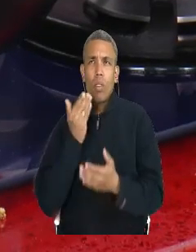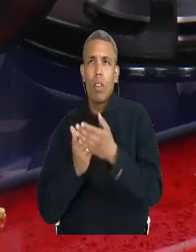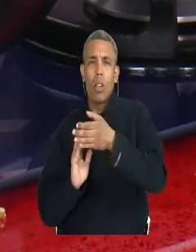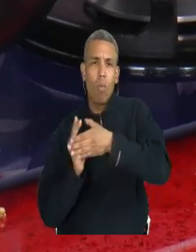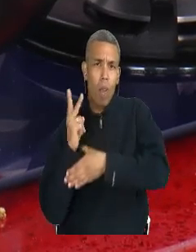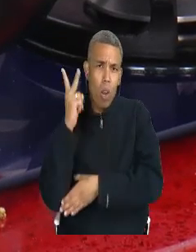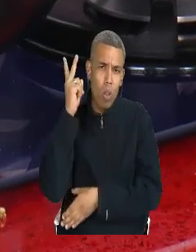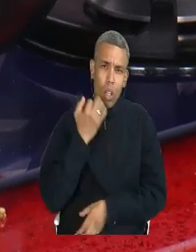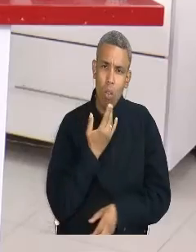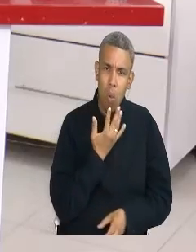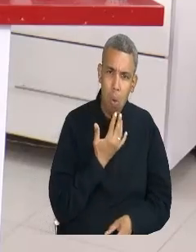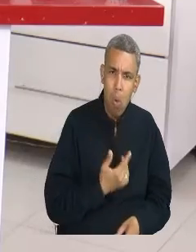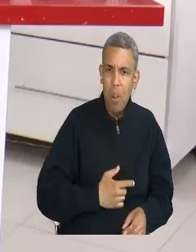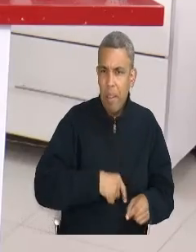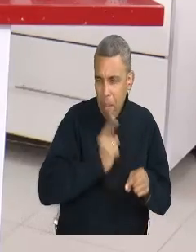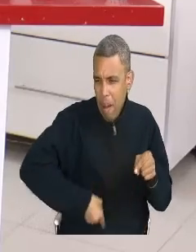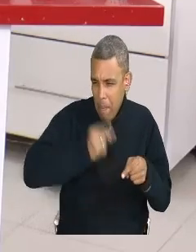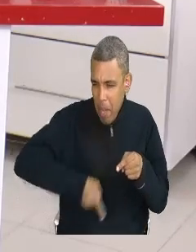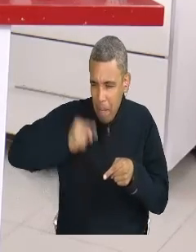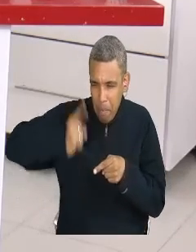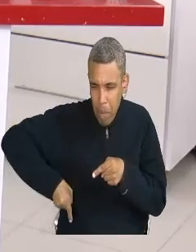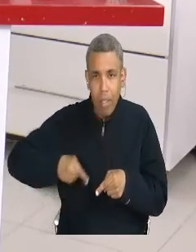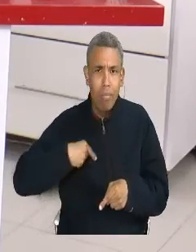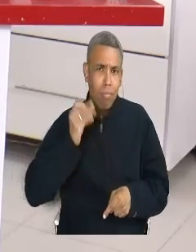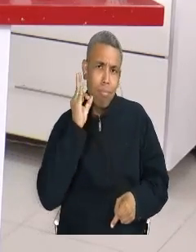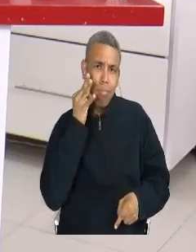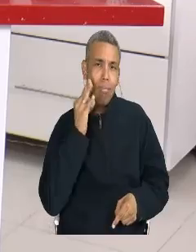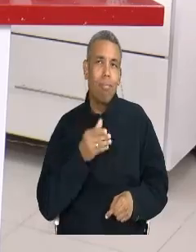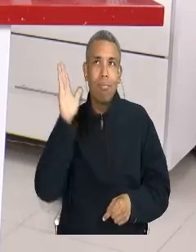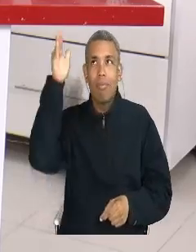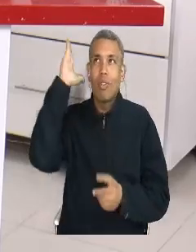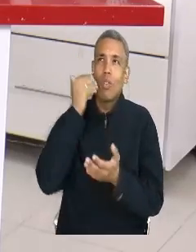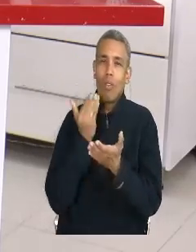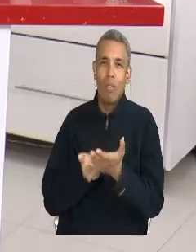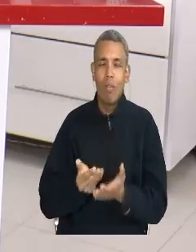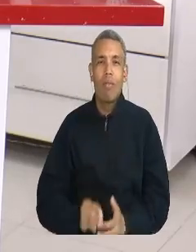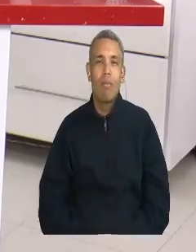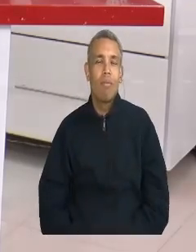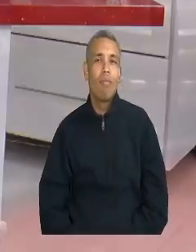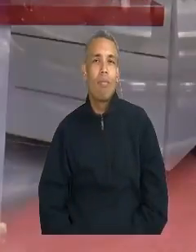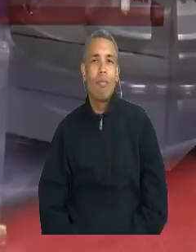y unos sabores muy ricos. Entonces mira, acá pueden ver.